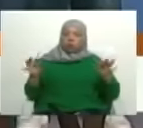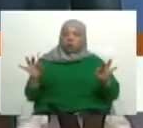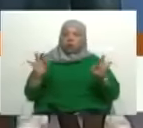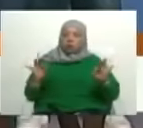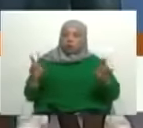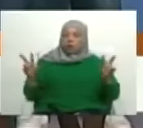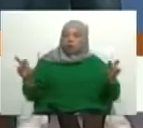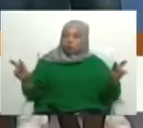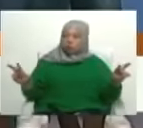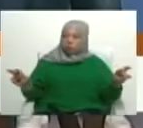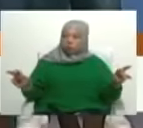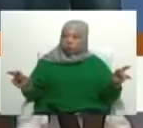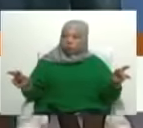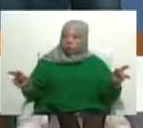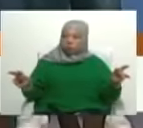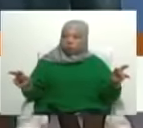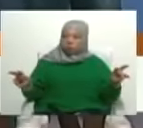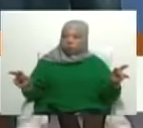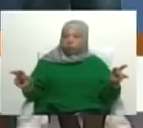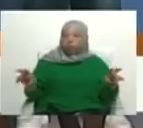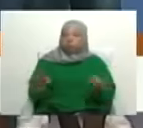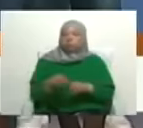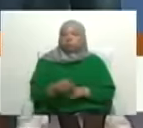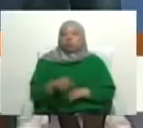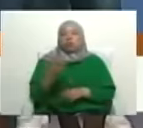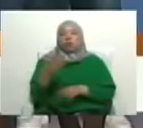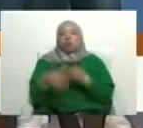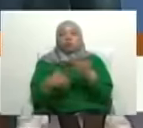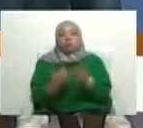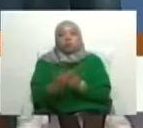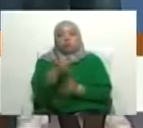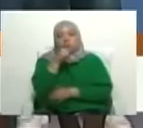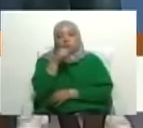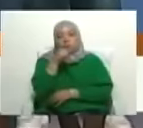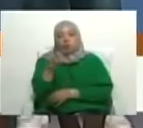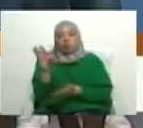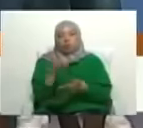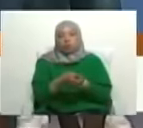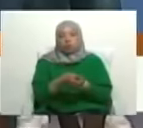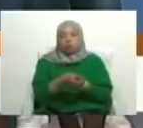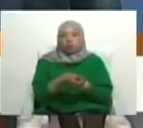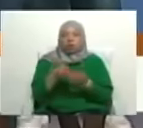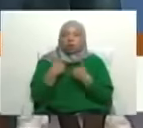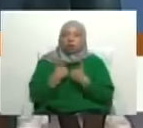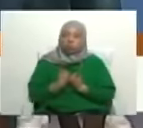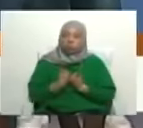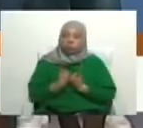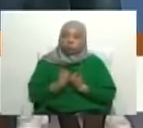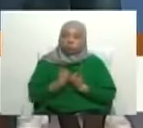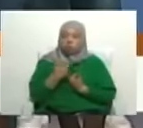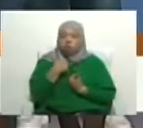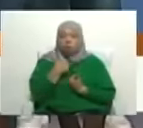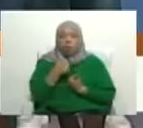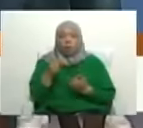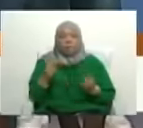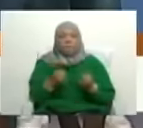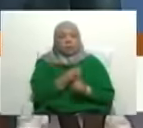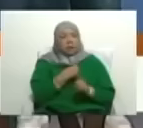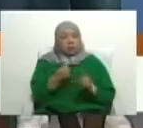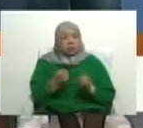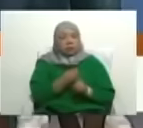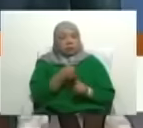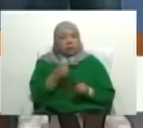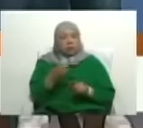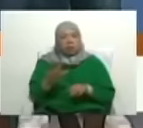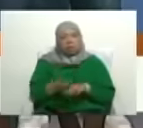nuevo, que en psicología se llama el fenómeno de la revictimización. Es decir, el culpable es